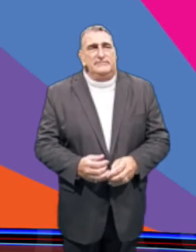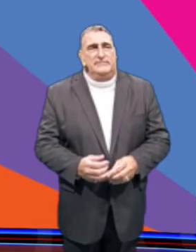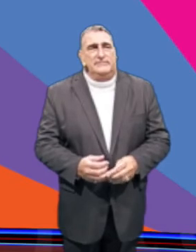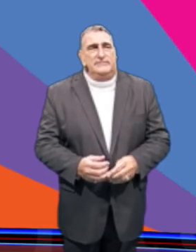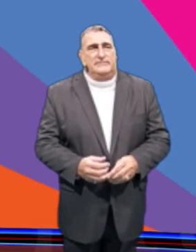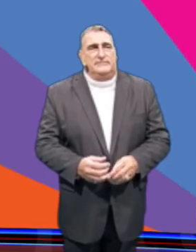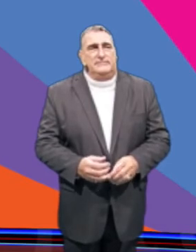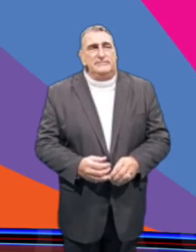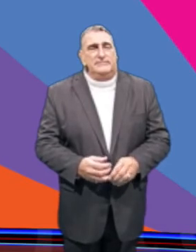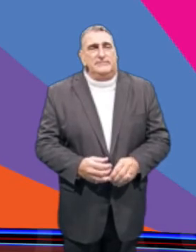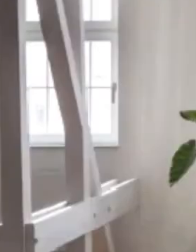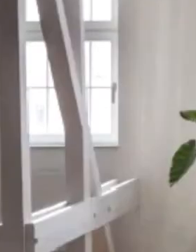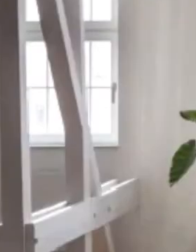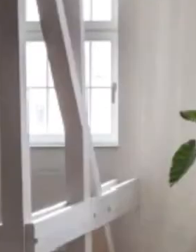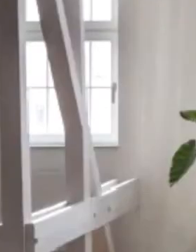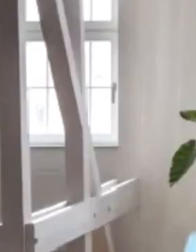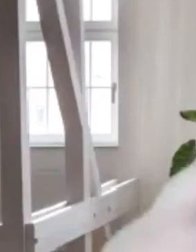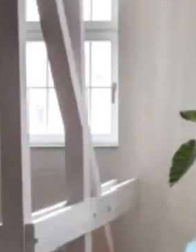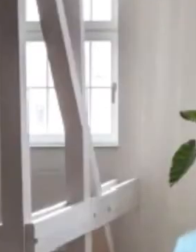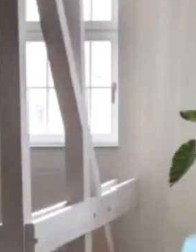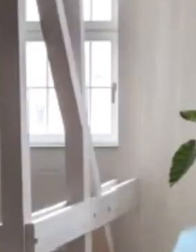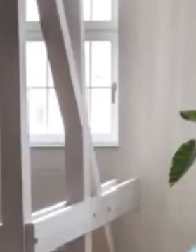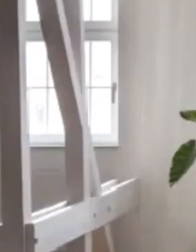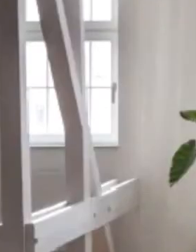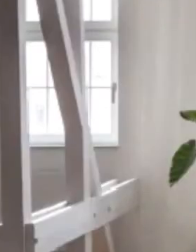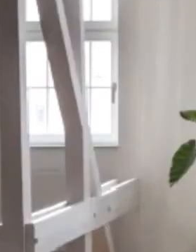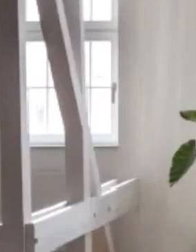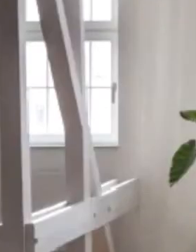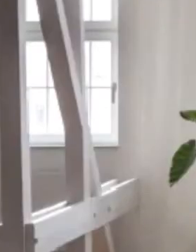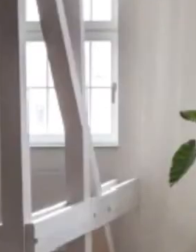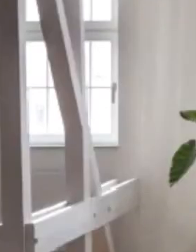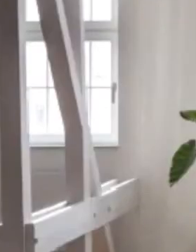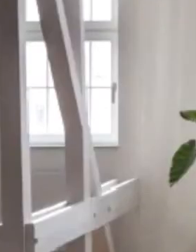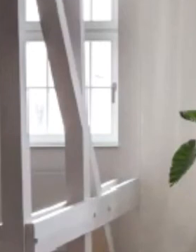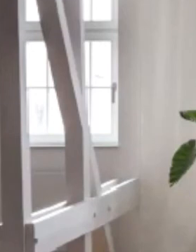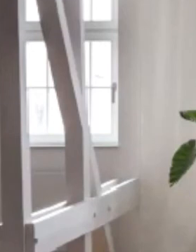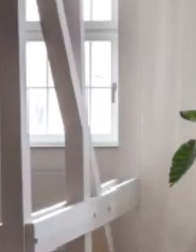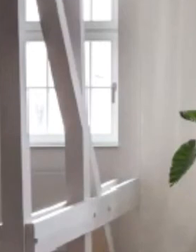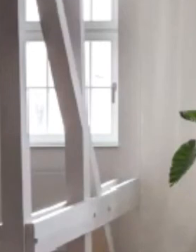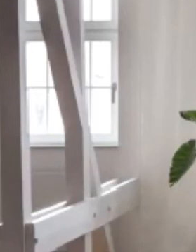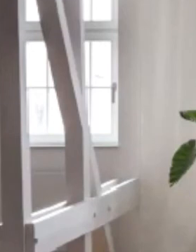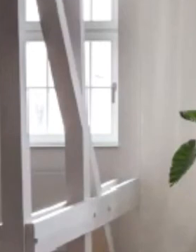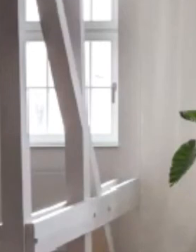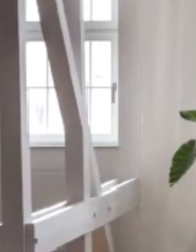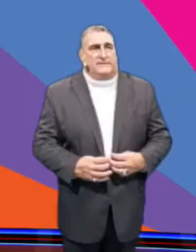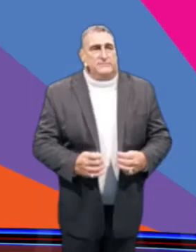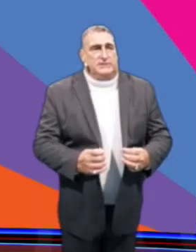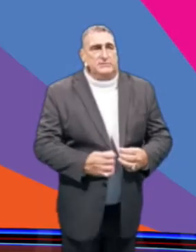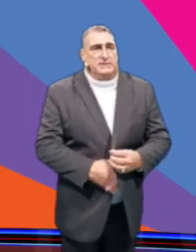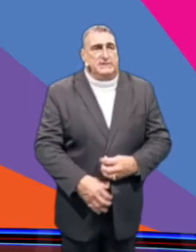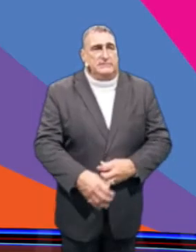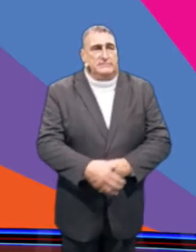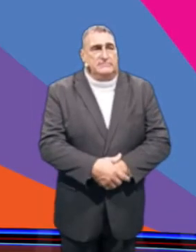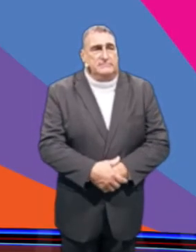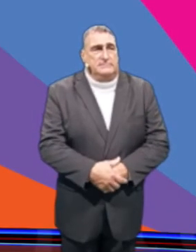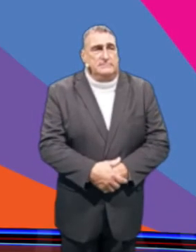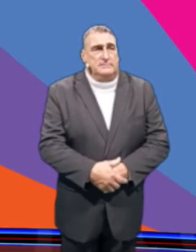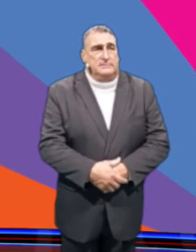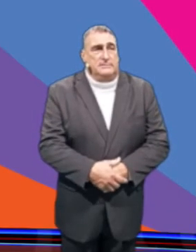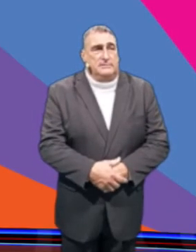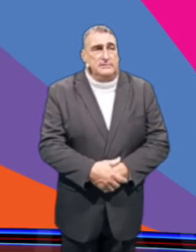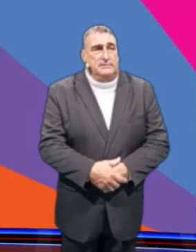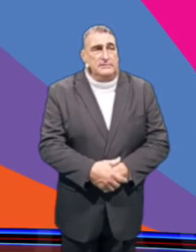Messi. ¿Sabe quién no lo cuidaron? La Fundación Messi. Bueno, pero ese no es el padre de la Fundación Messi. No sé quién